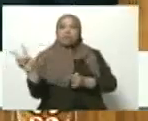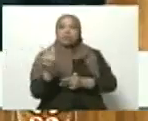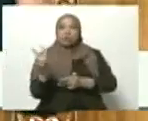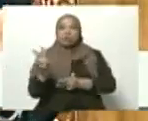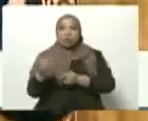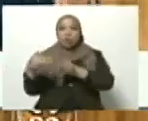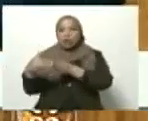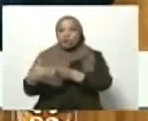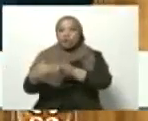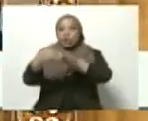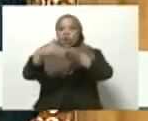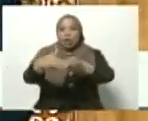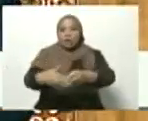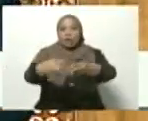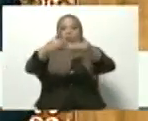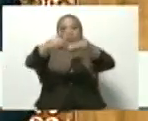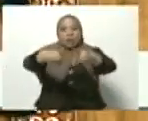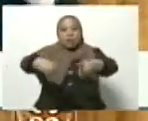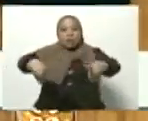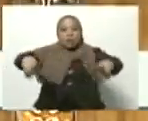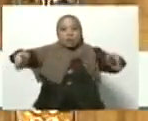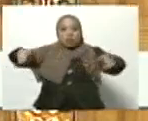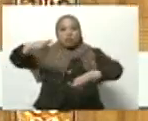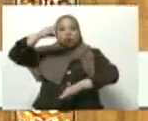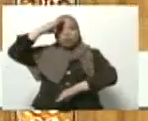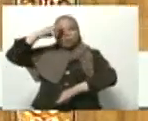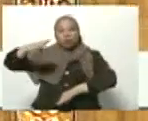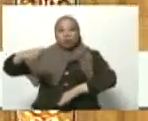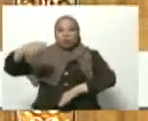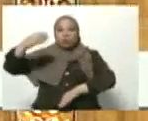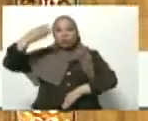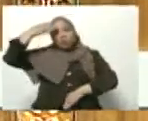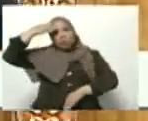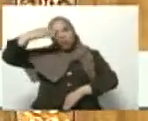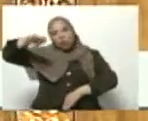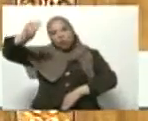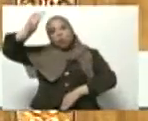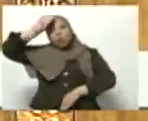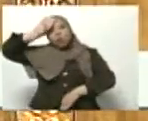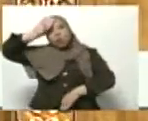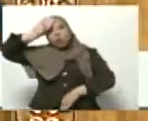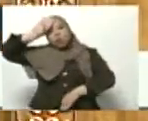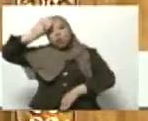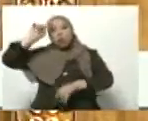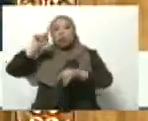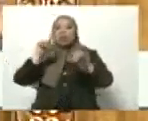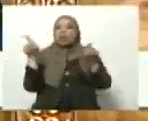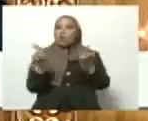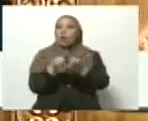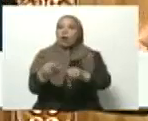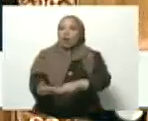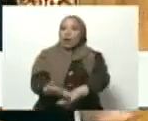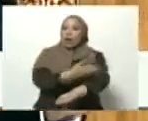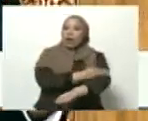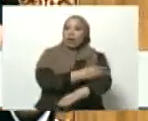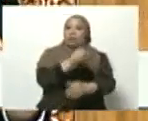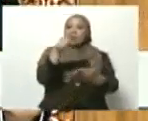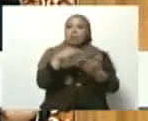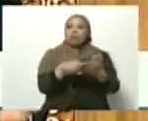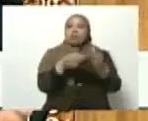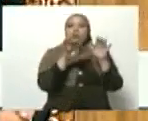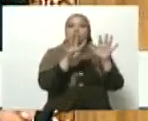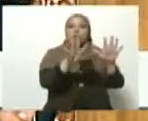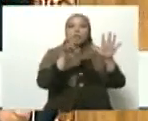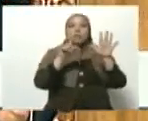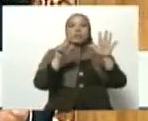Vamos a meter fuerza aérea, fuerzas navales, como Cuba en la crisis de los misiles del año 62. Que no pase nada. porque